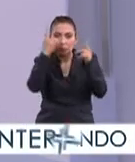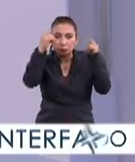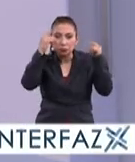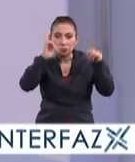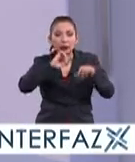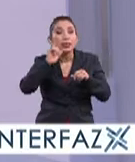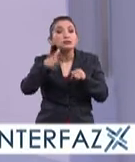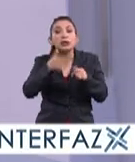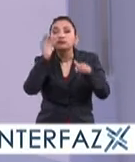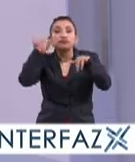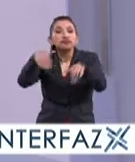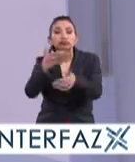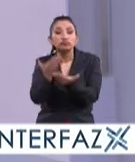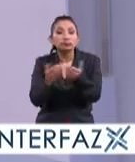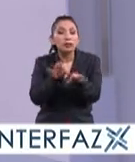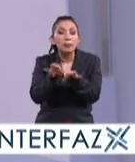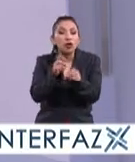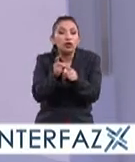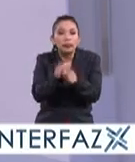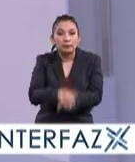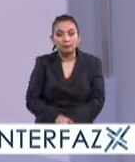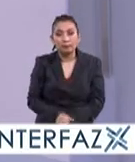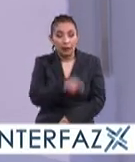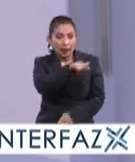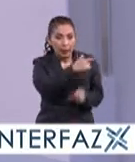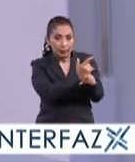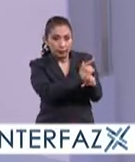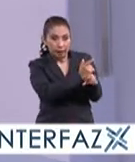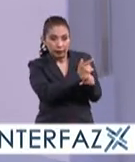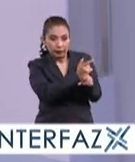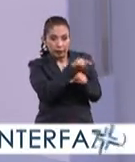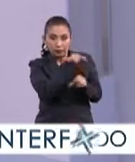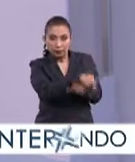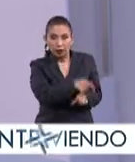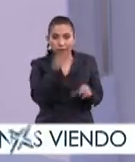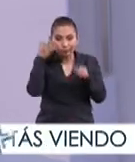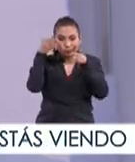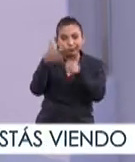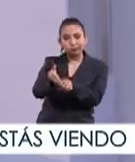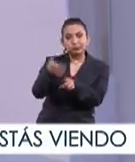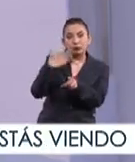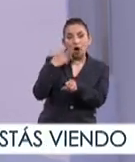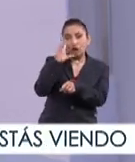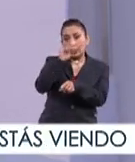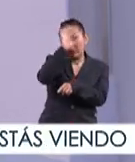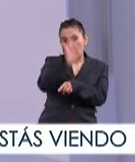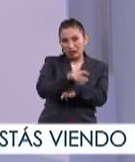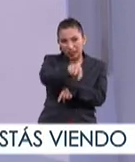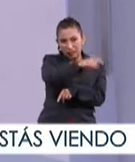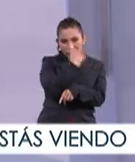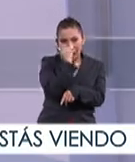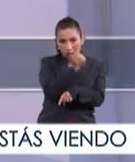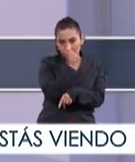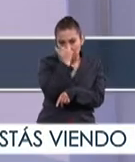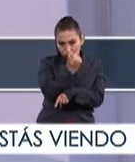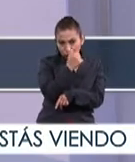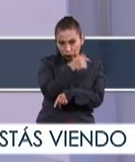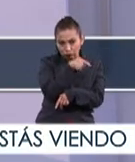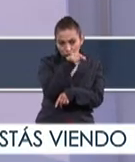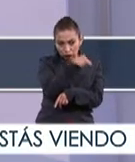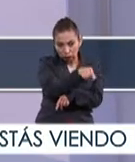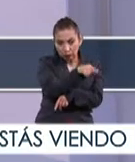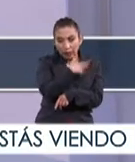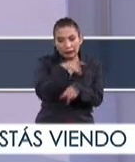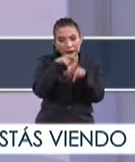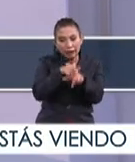esta licenciatura? Sí, bueno, la licenciatura está prácticamente enfocada a que el 80% de nuestros